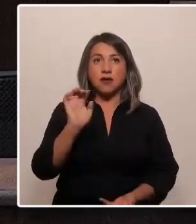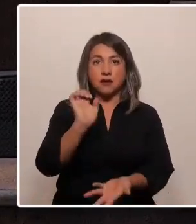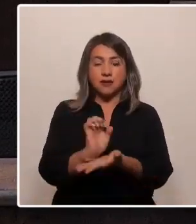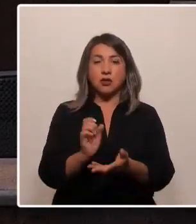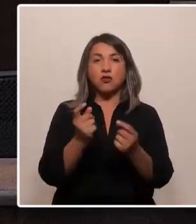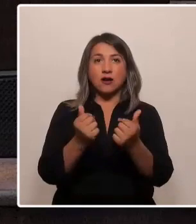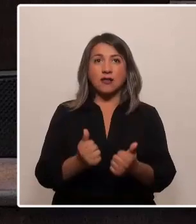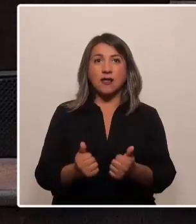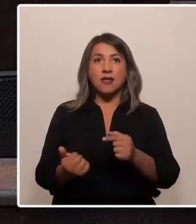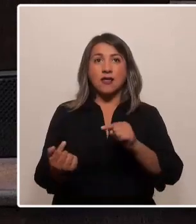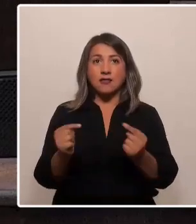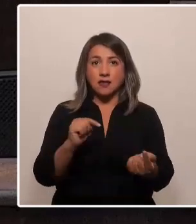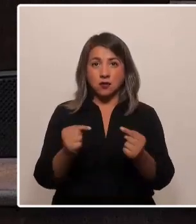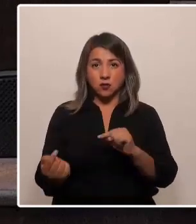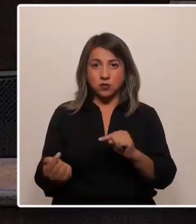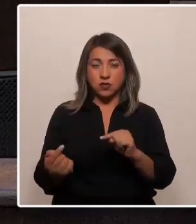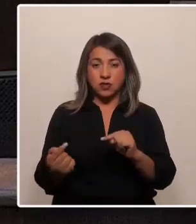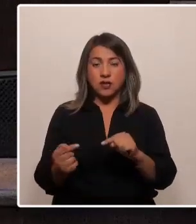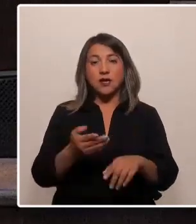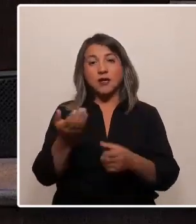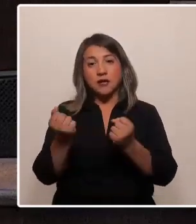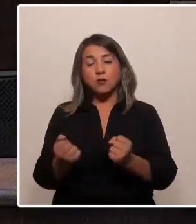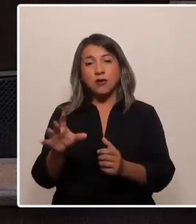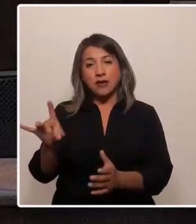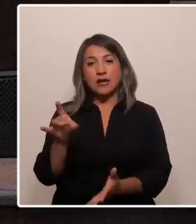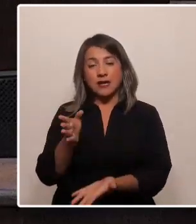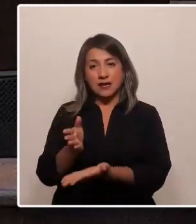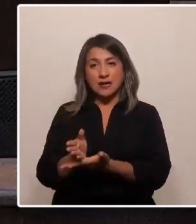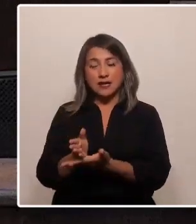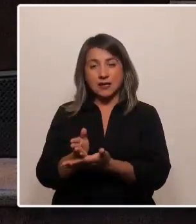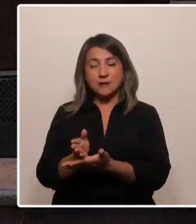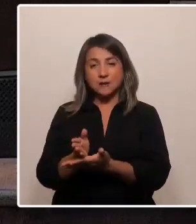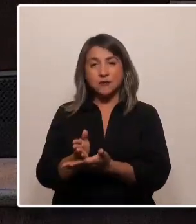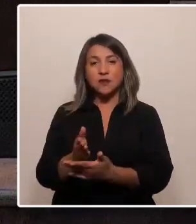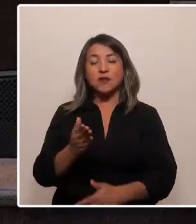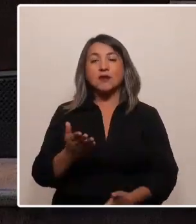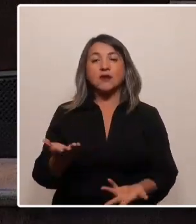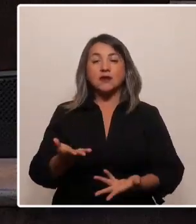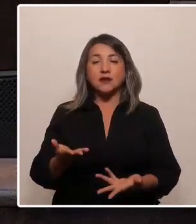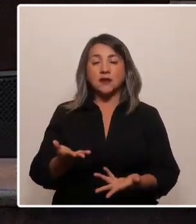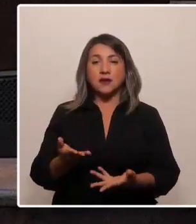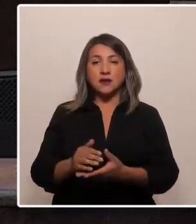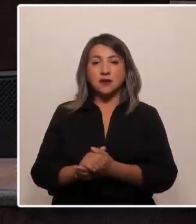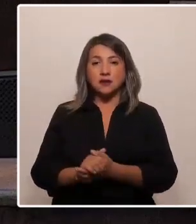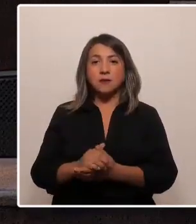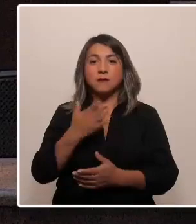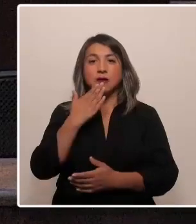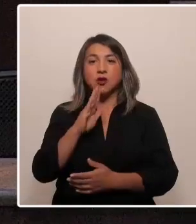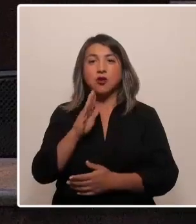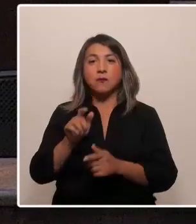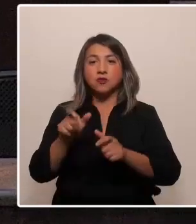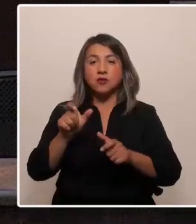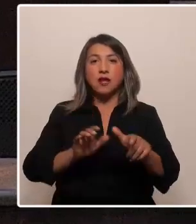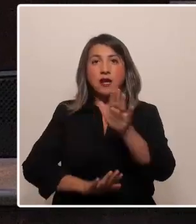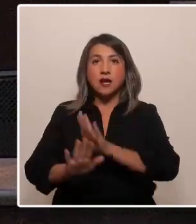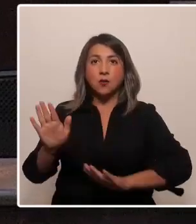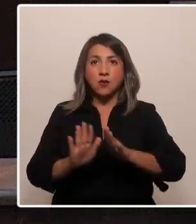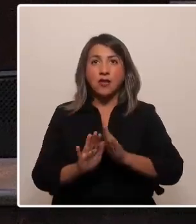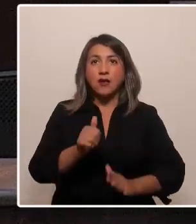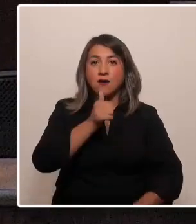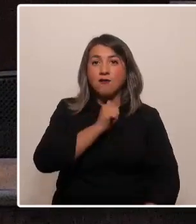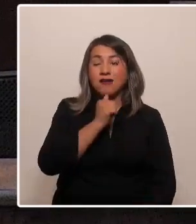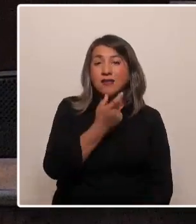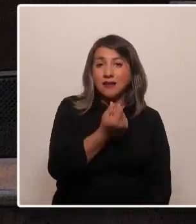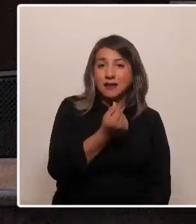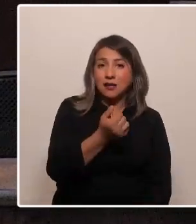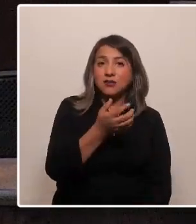calidad discutible en vez de que puedan elegir la medicina que mejor les cuida? Y al que le falte dinero, pues bien,